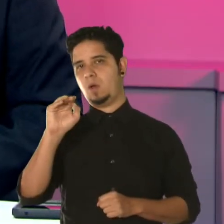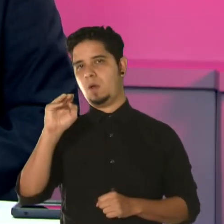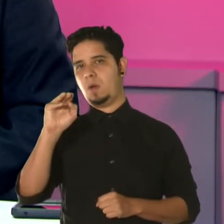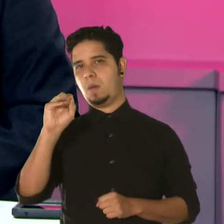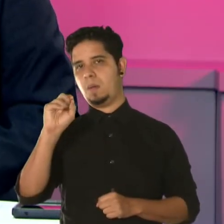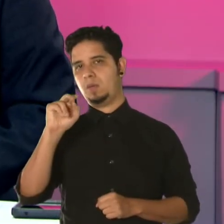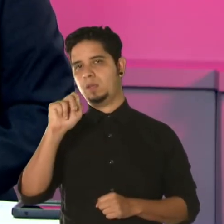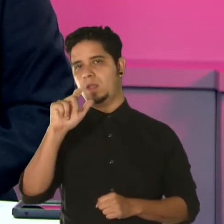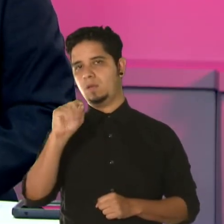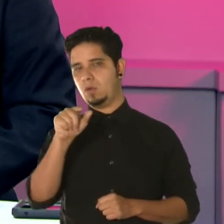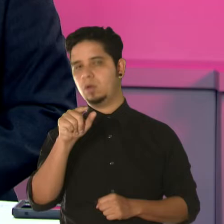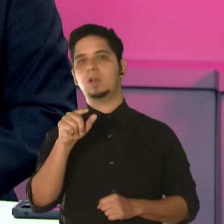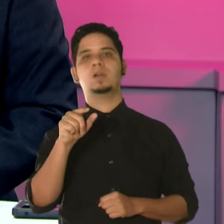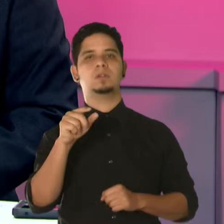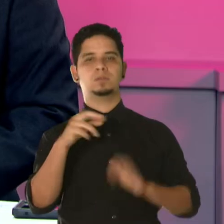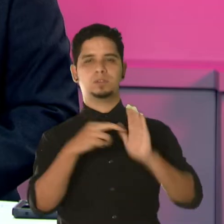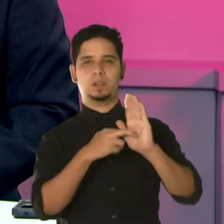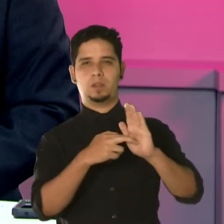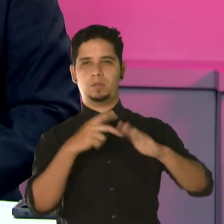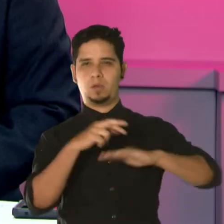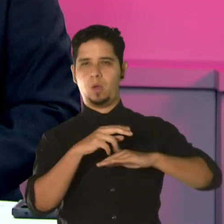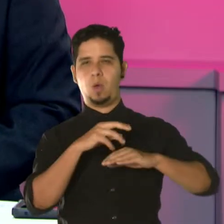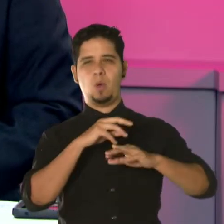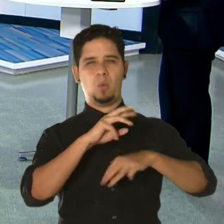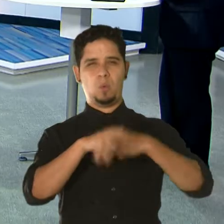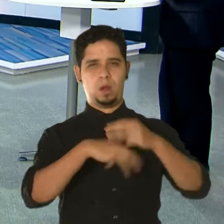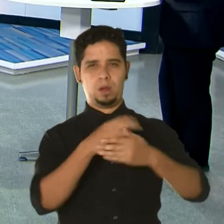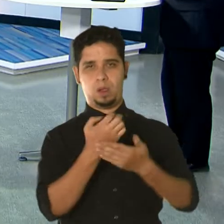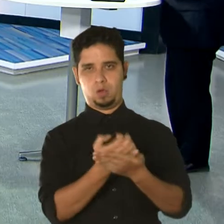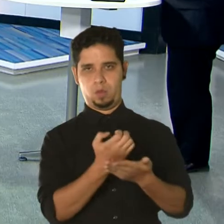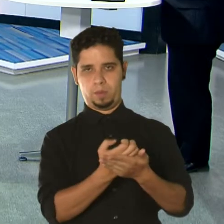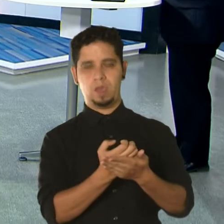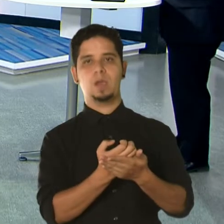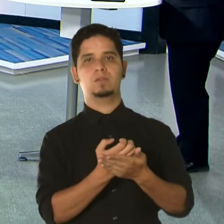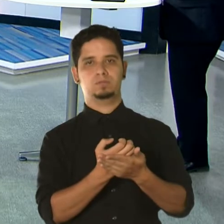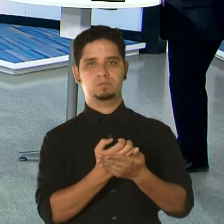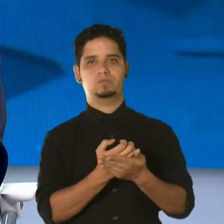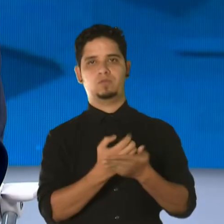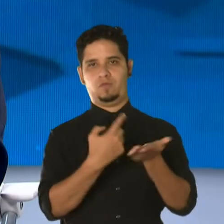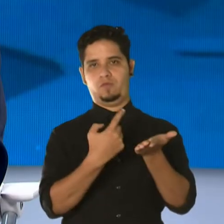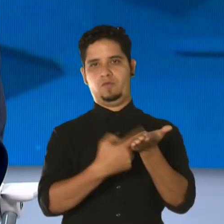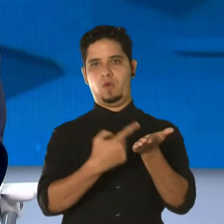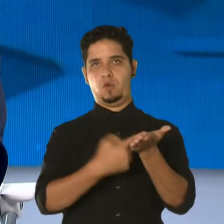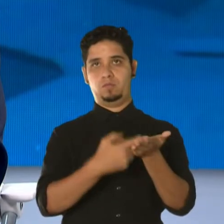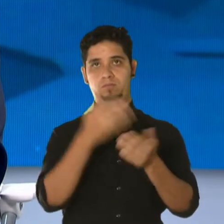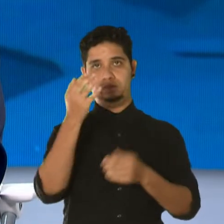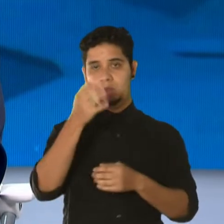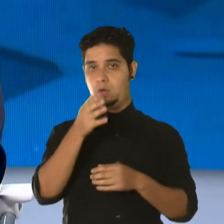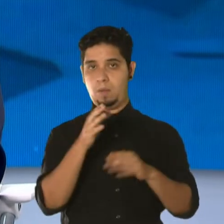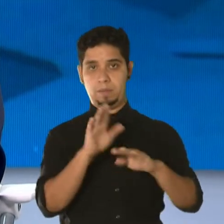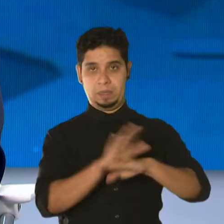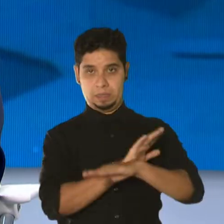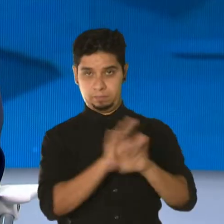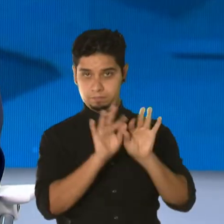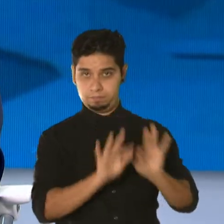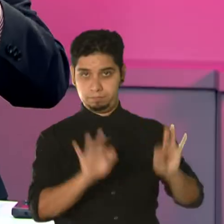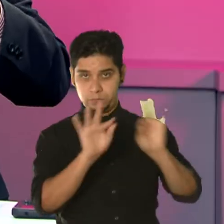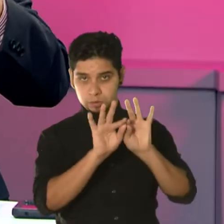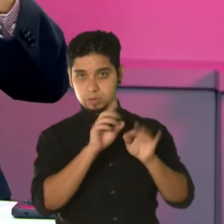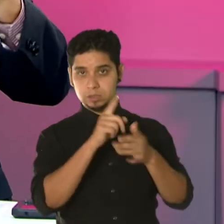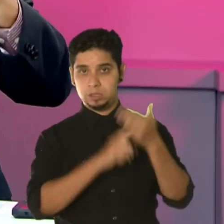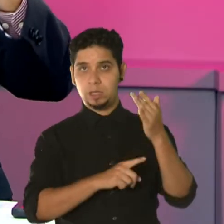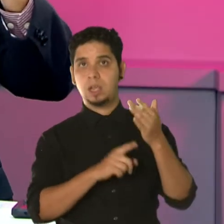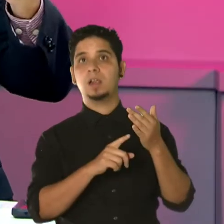y es portavoz de Puerto Rico en lo que es el World Economic Forum, que es una empresa sumamente importante que coloca y le da